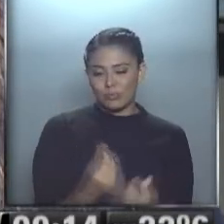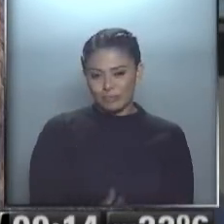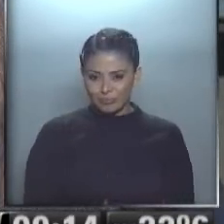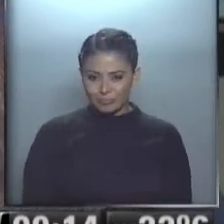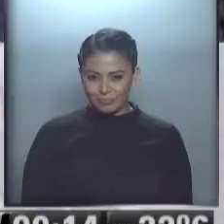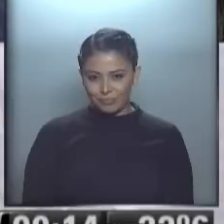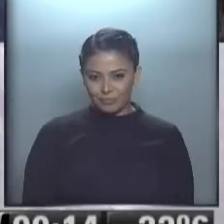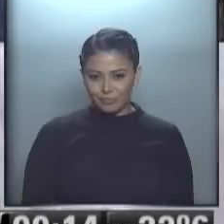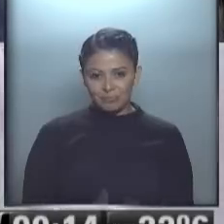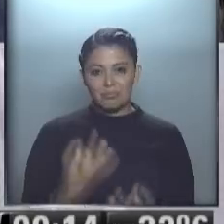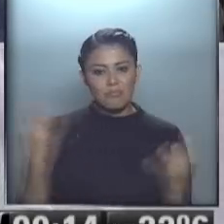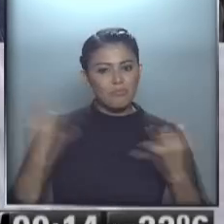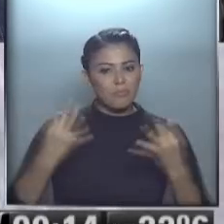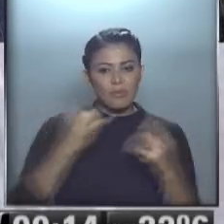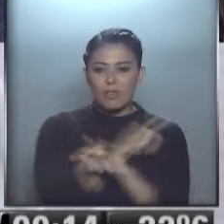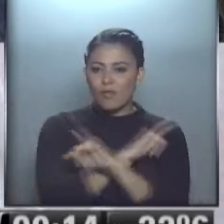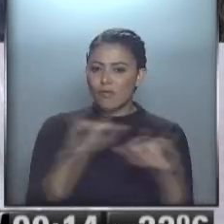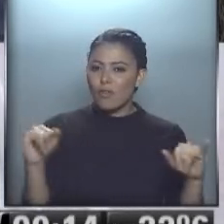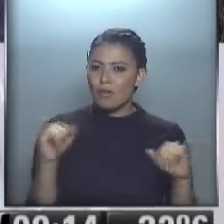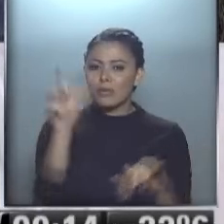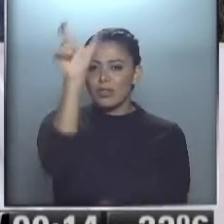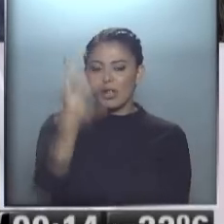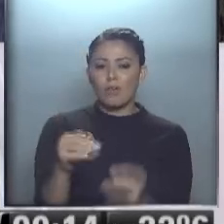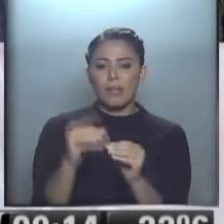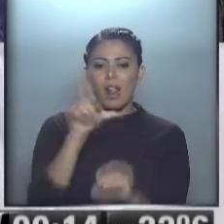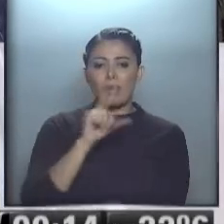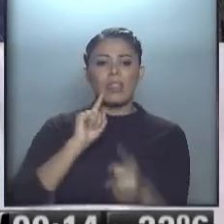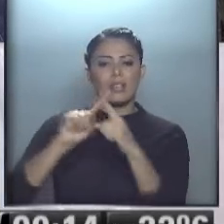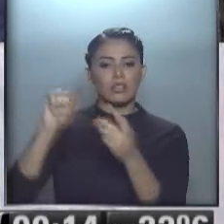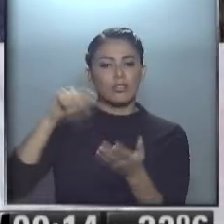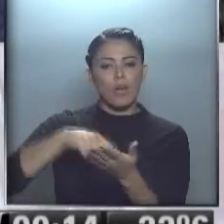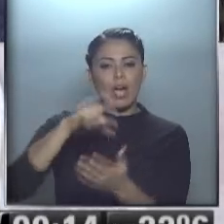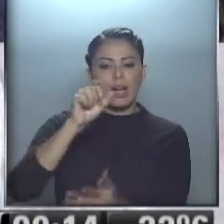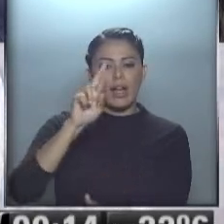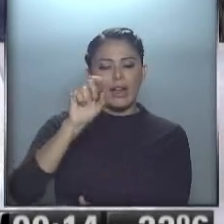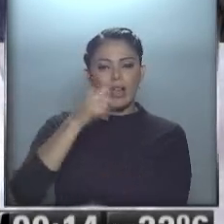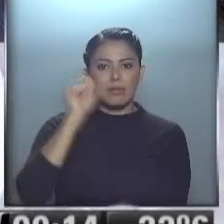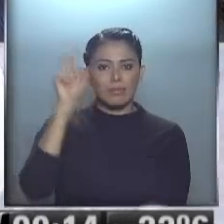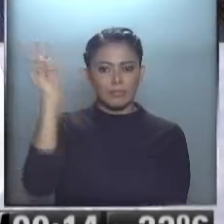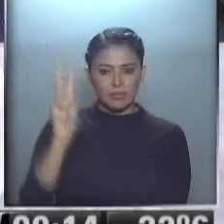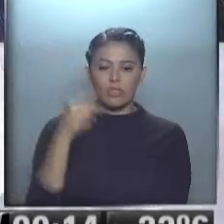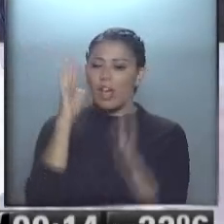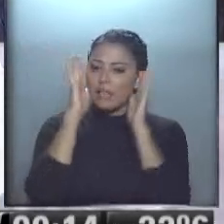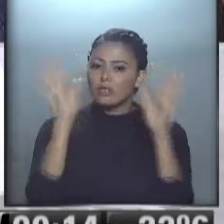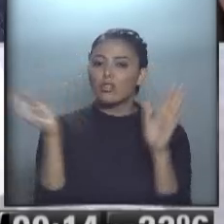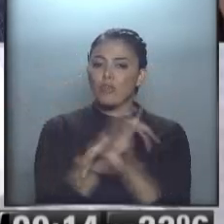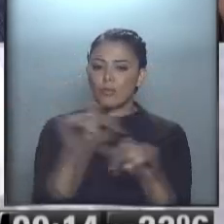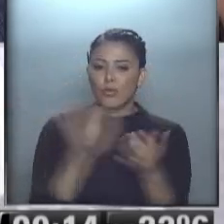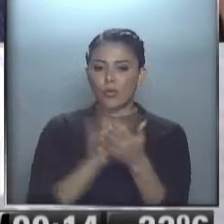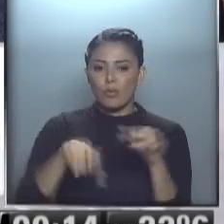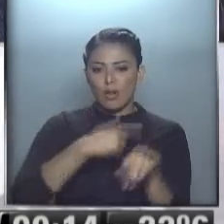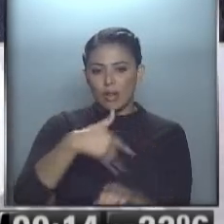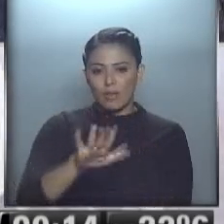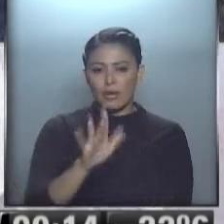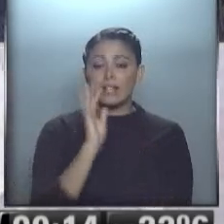del otro bueno impecable el informe de Laura mayoi en vivo desde la ciudad de Caracas estaremos atentos Entonces a las novedades en las próximas